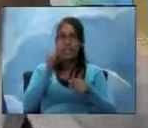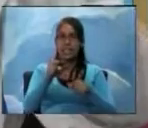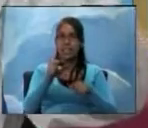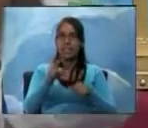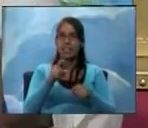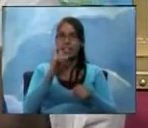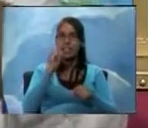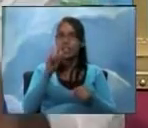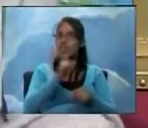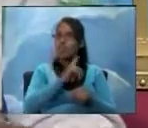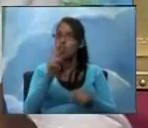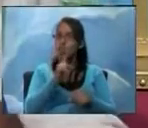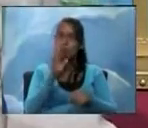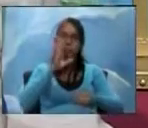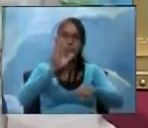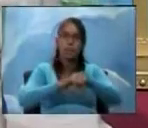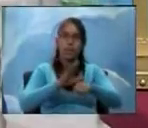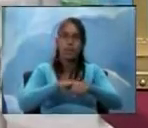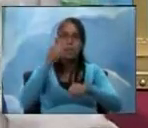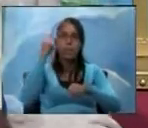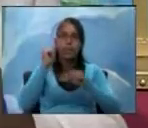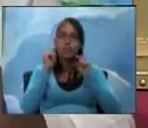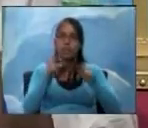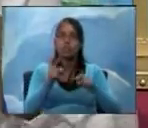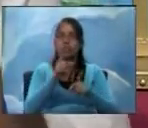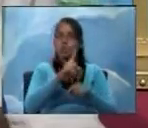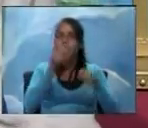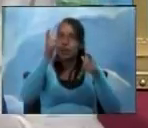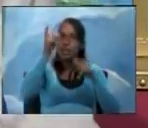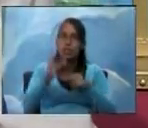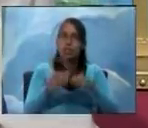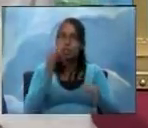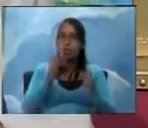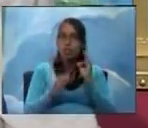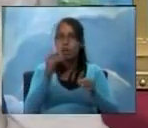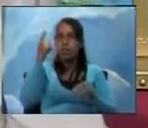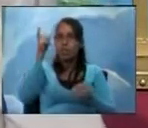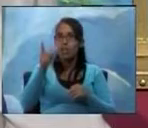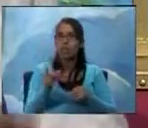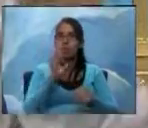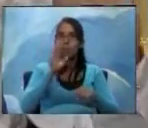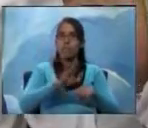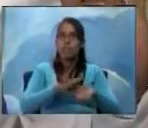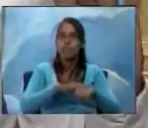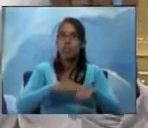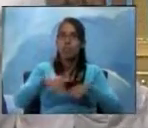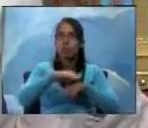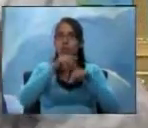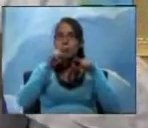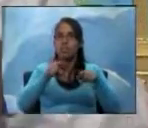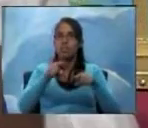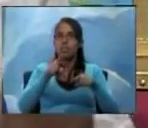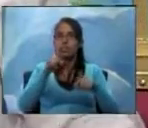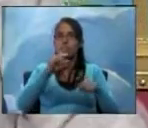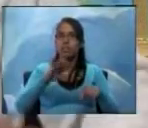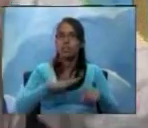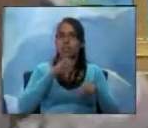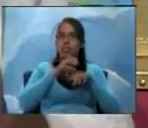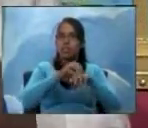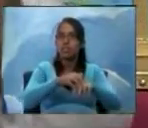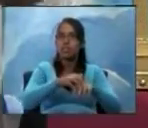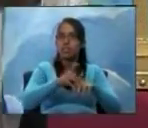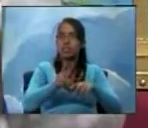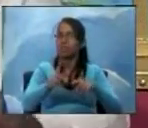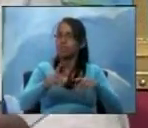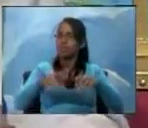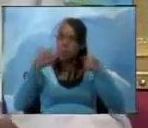y no peque, para que usted no vaya a ser juzgado por haber pecado sobre esa ira. Usted puede llevar o agarrar su rabia, agarrar